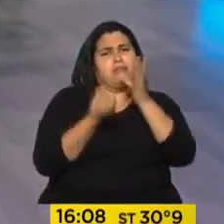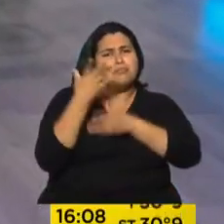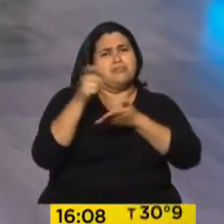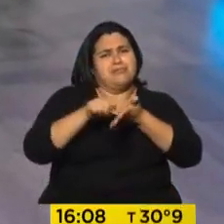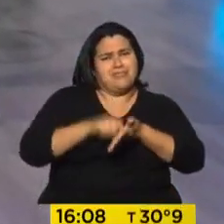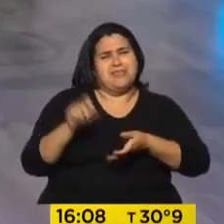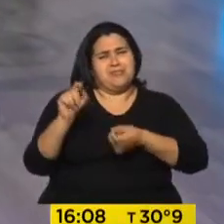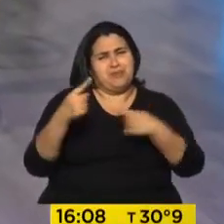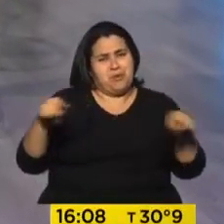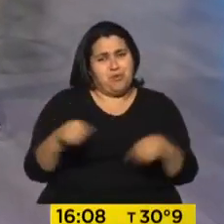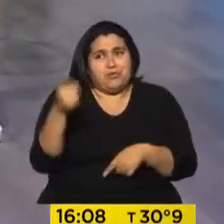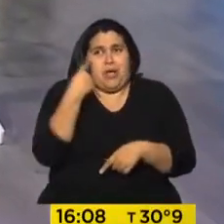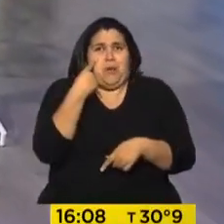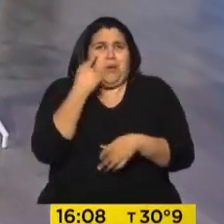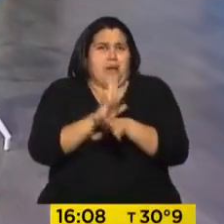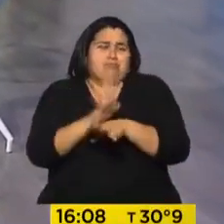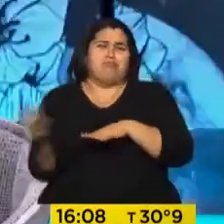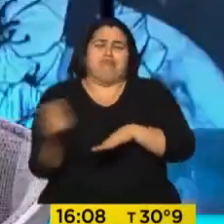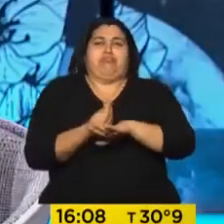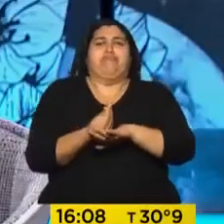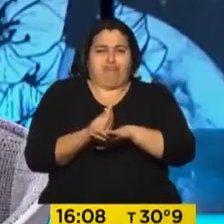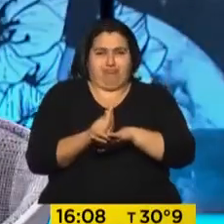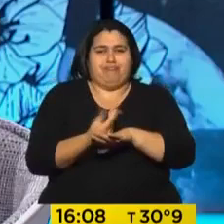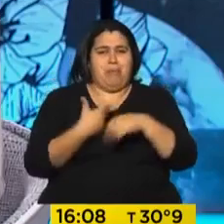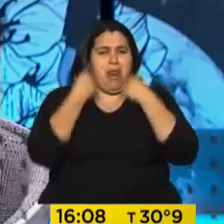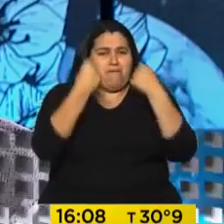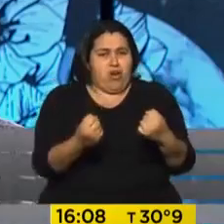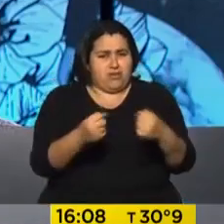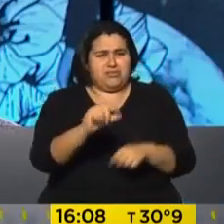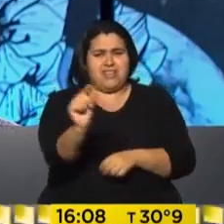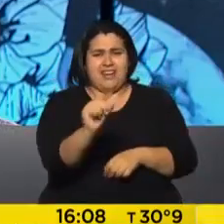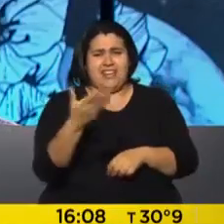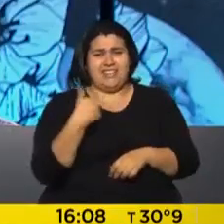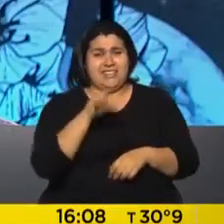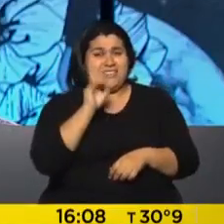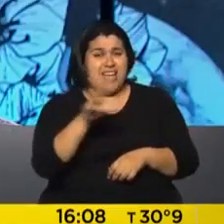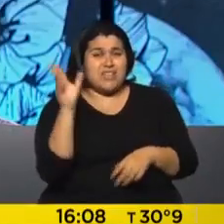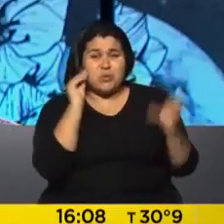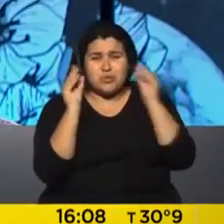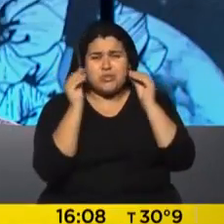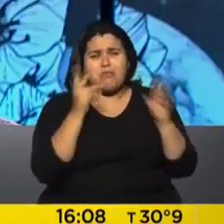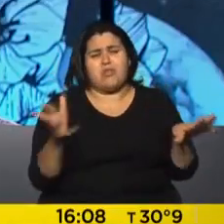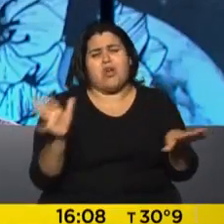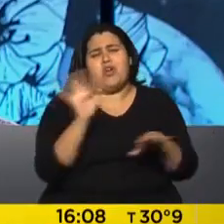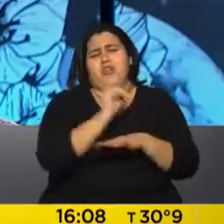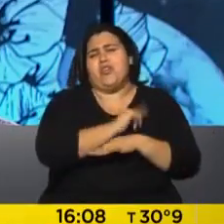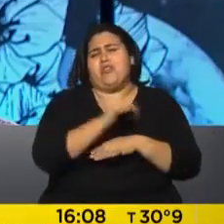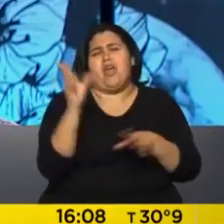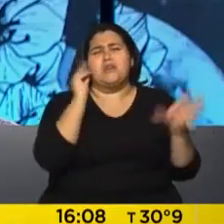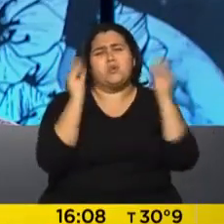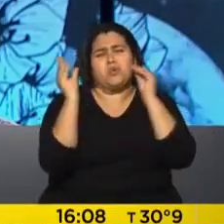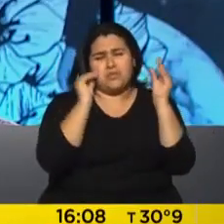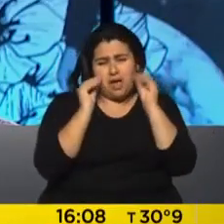también. Sí, totalmente, sobreviviente. Bueno, escuchaba recién, ¿no? Todos los días escuchamos historias con